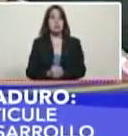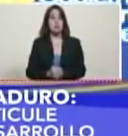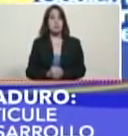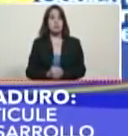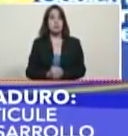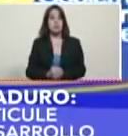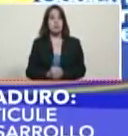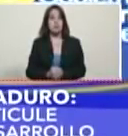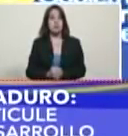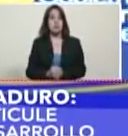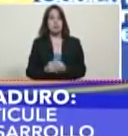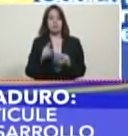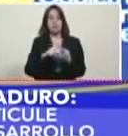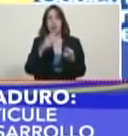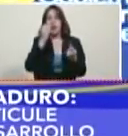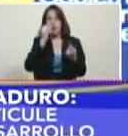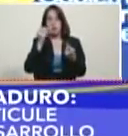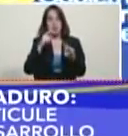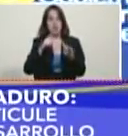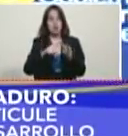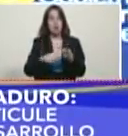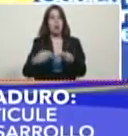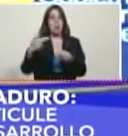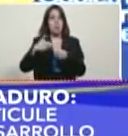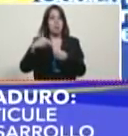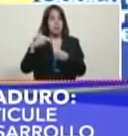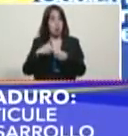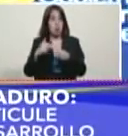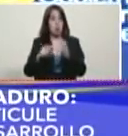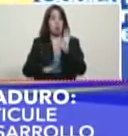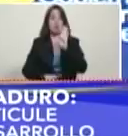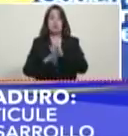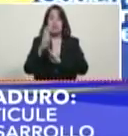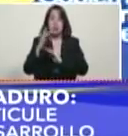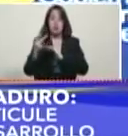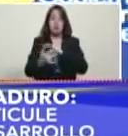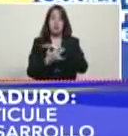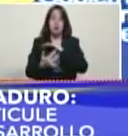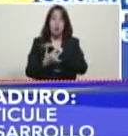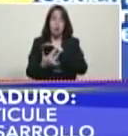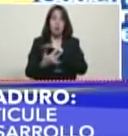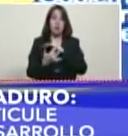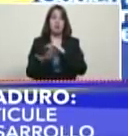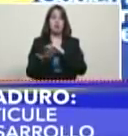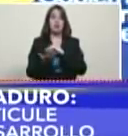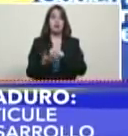El alimento, el petróleo, el desarrollo de tecnologías